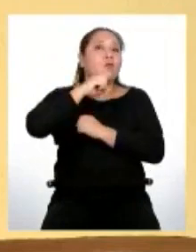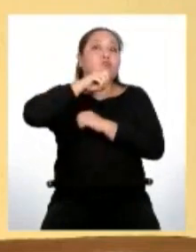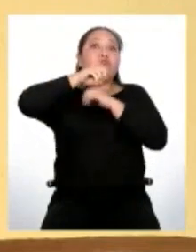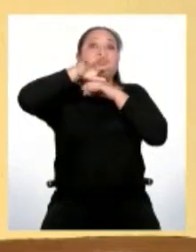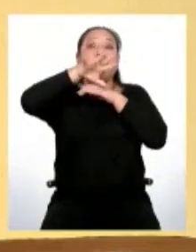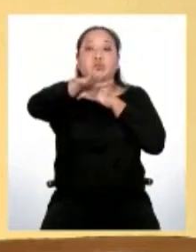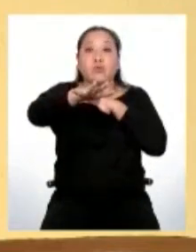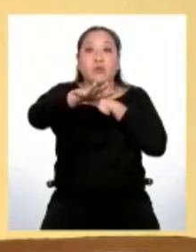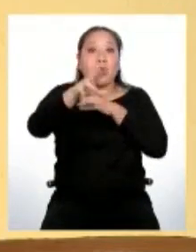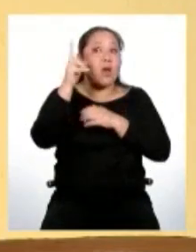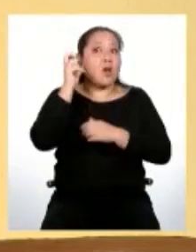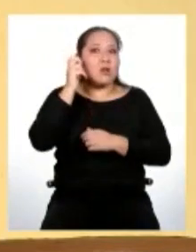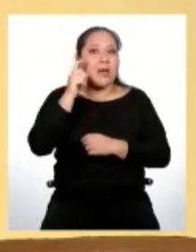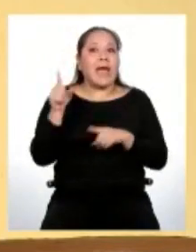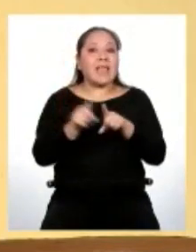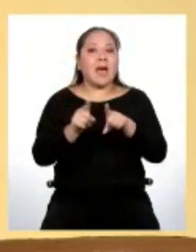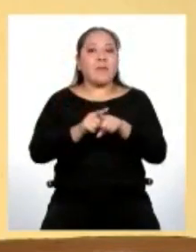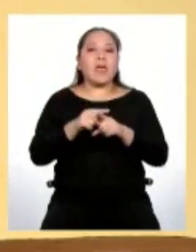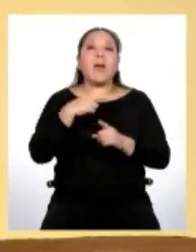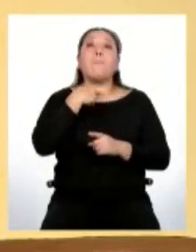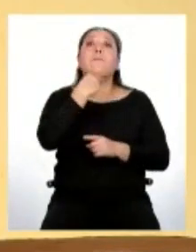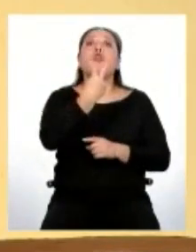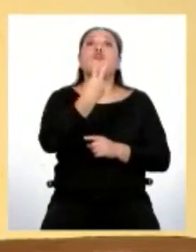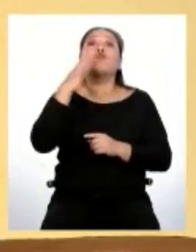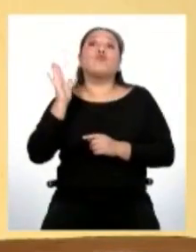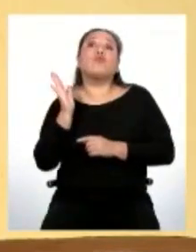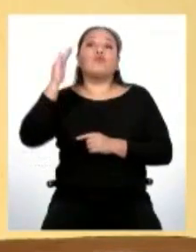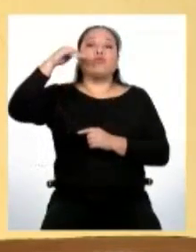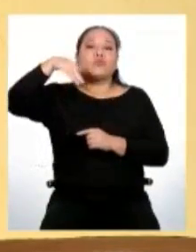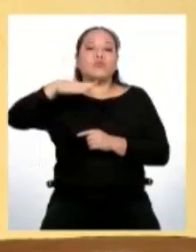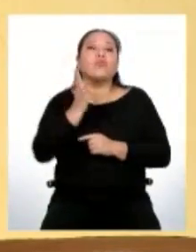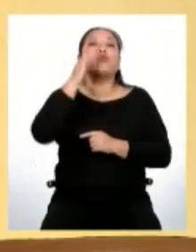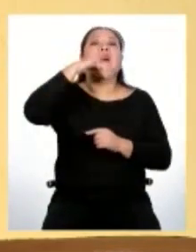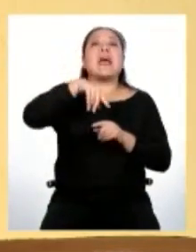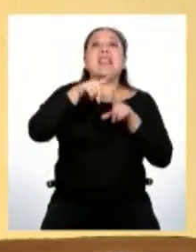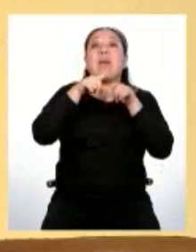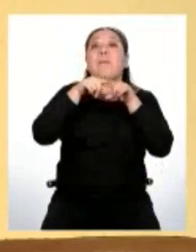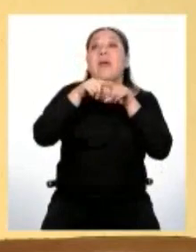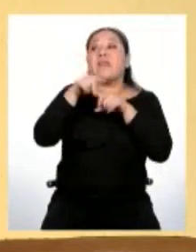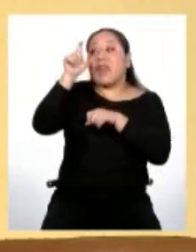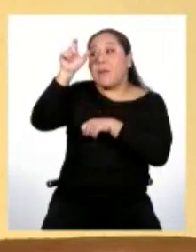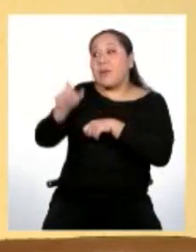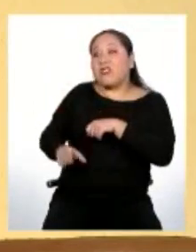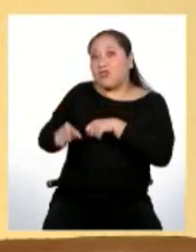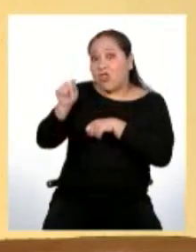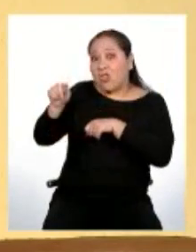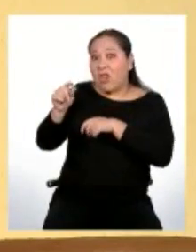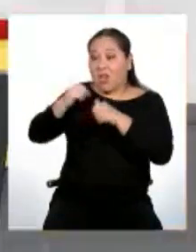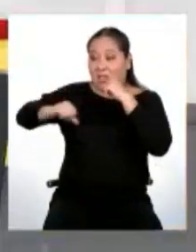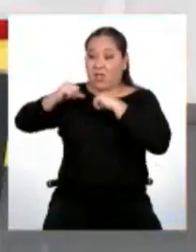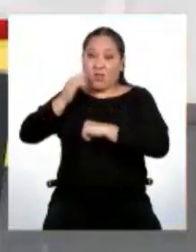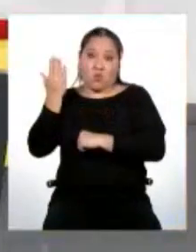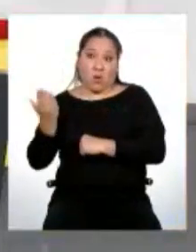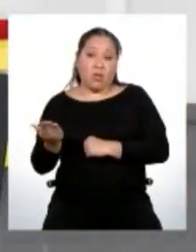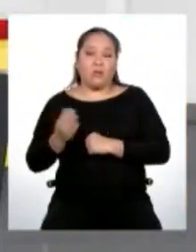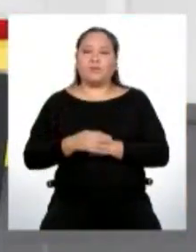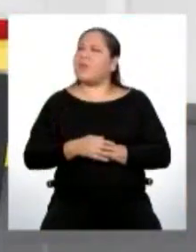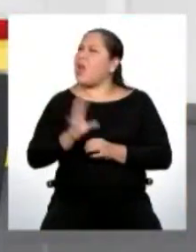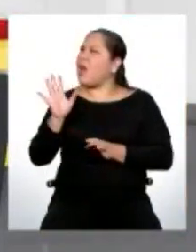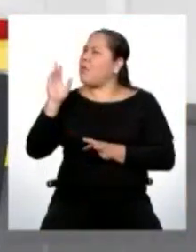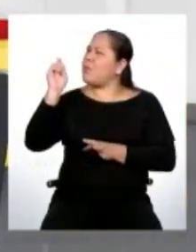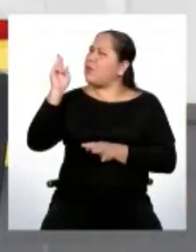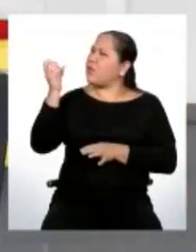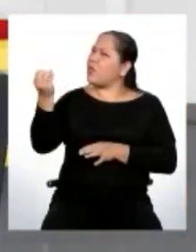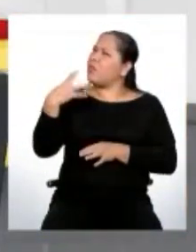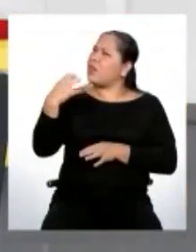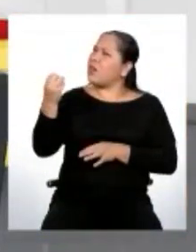además deben saber entonar sus expresiones, vocalizar y modular su voz de acuerdo al personaje que esté interpretando. Y profe,